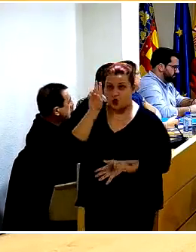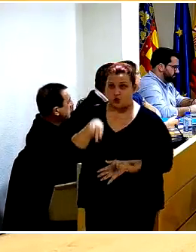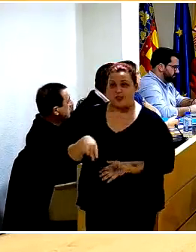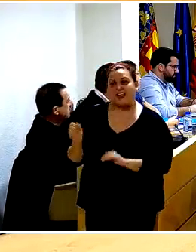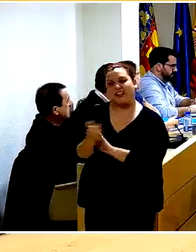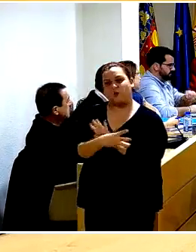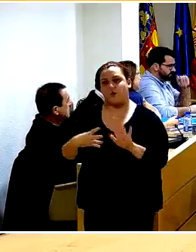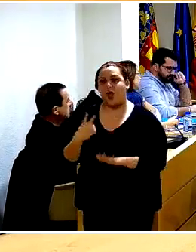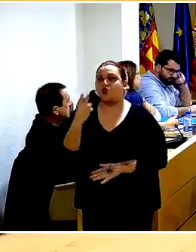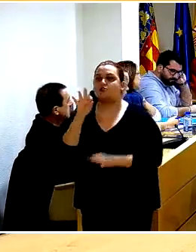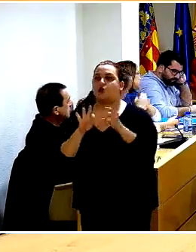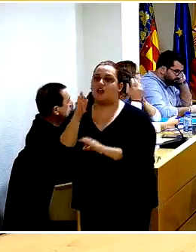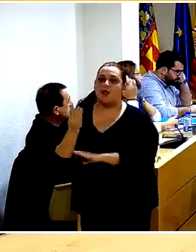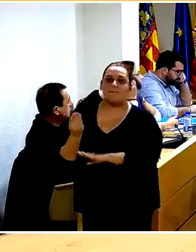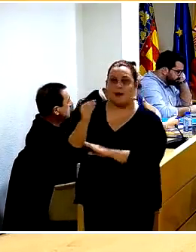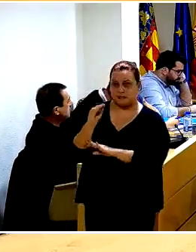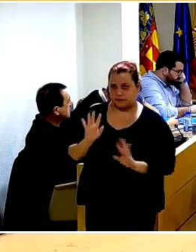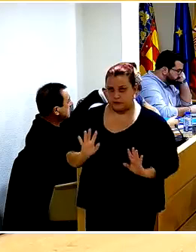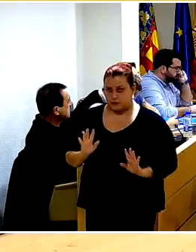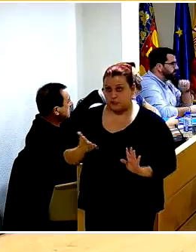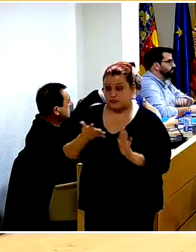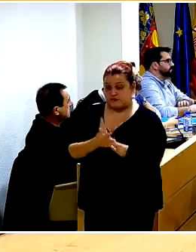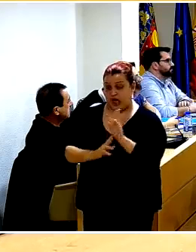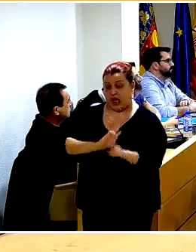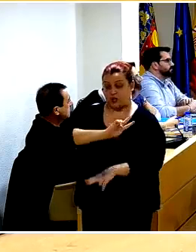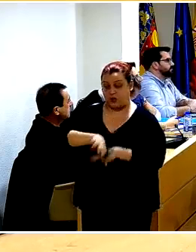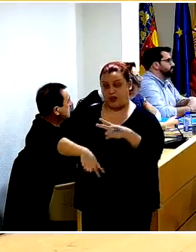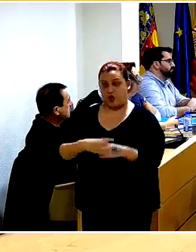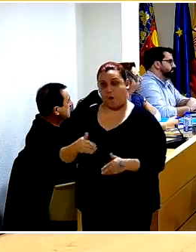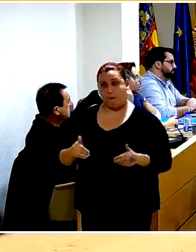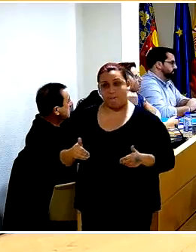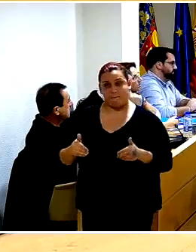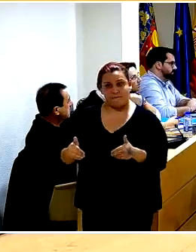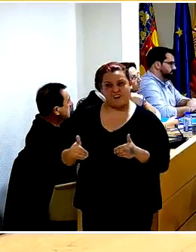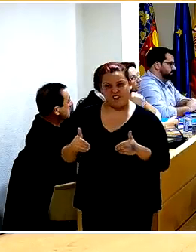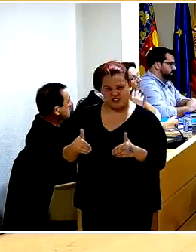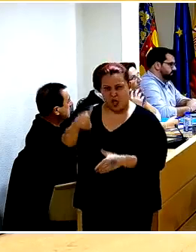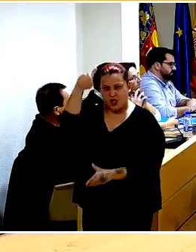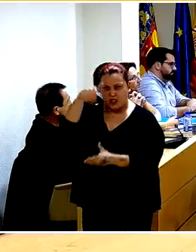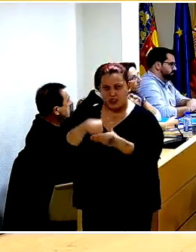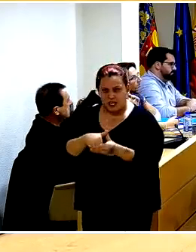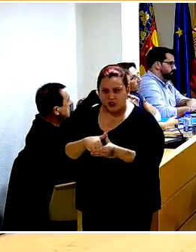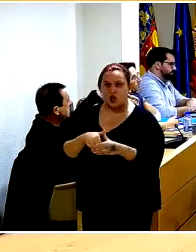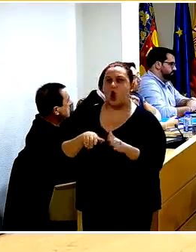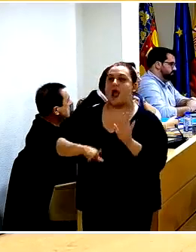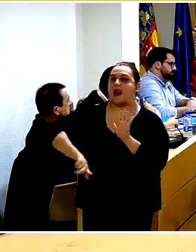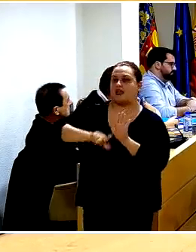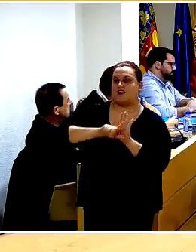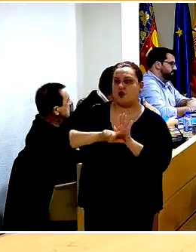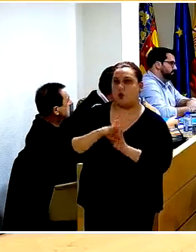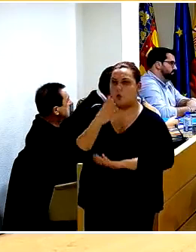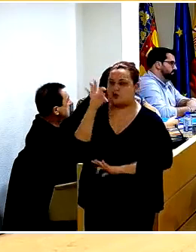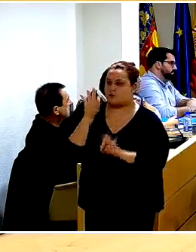con lo cual, en todo caso, la actualización prevista en la legislación no debería exceder en ningún caso del